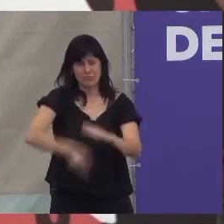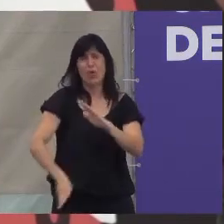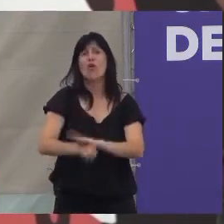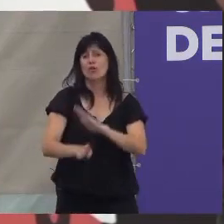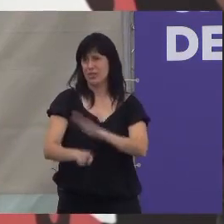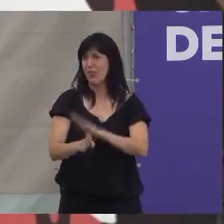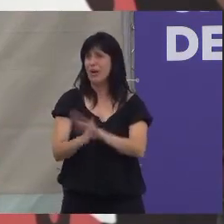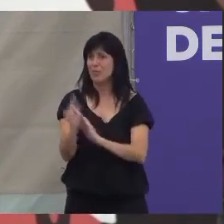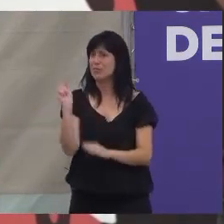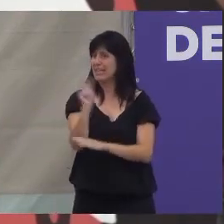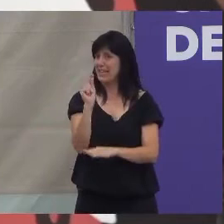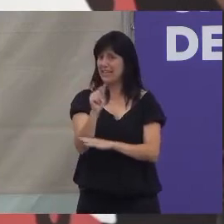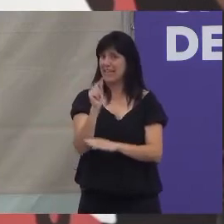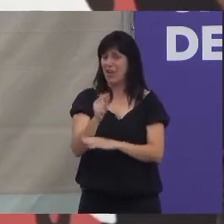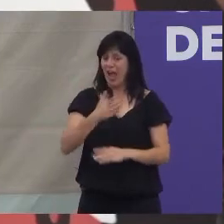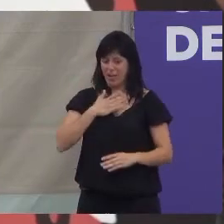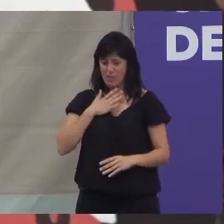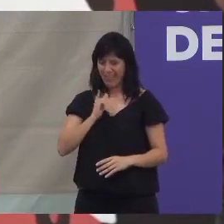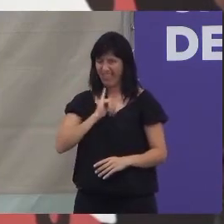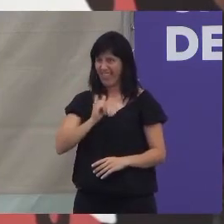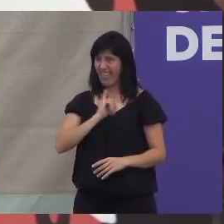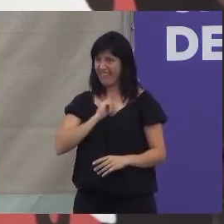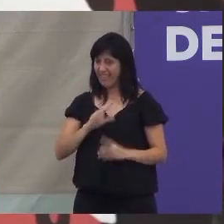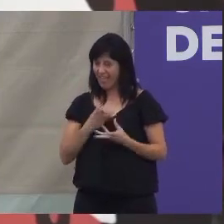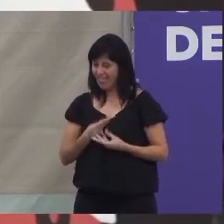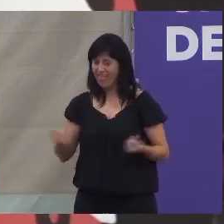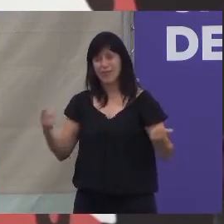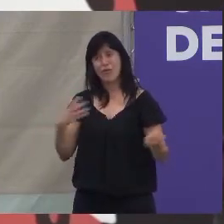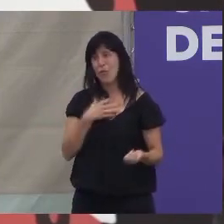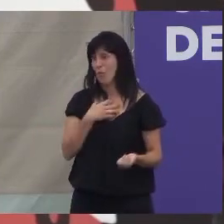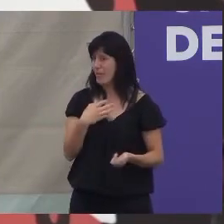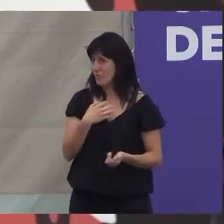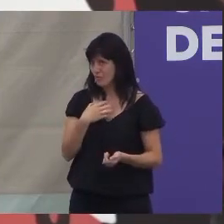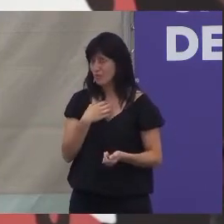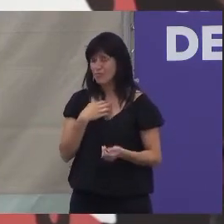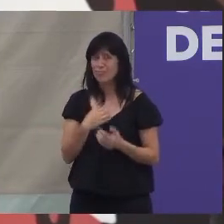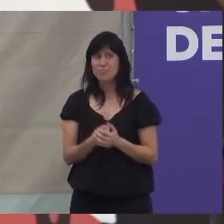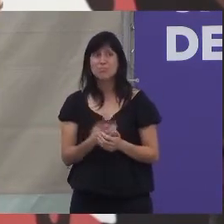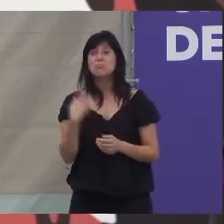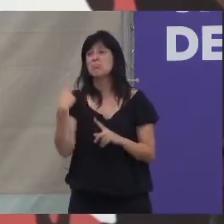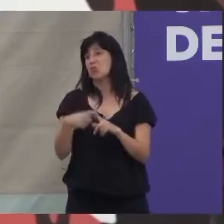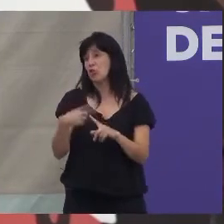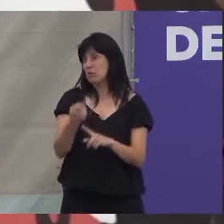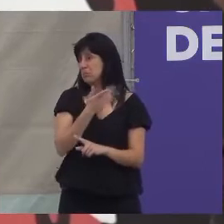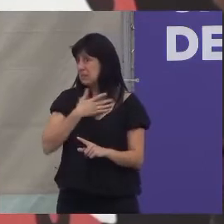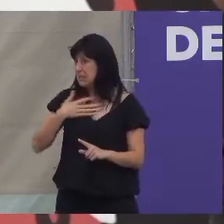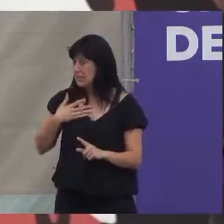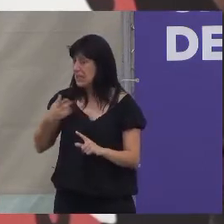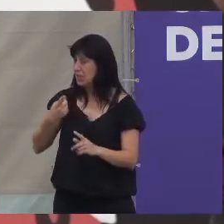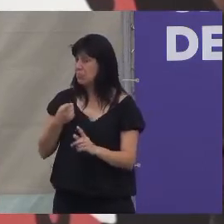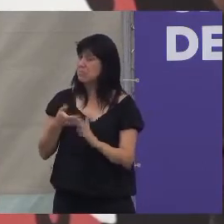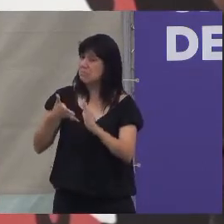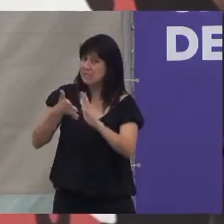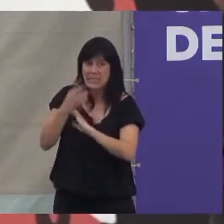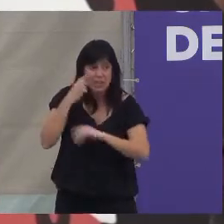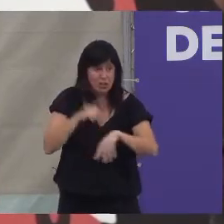No podemos perder nuestra identidad. Algo que quisiera matizar, y creo que tengo